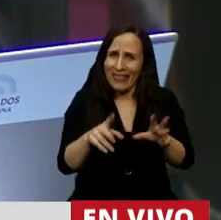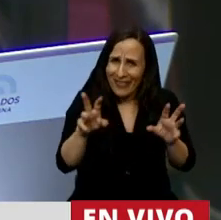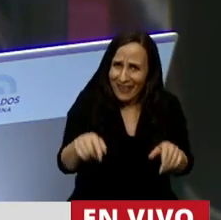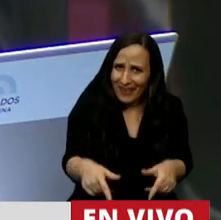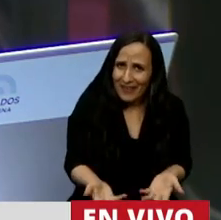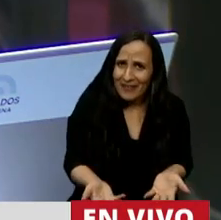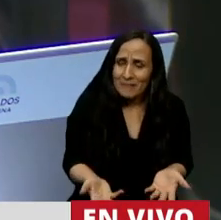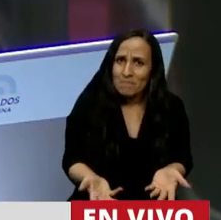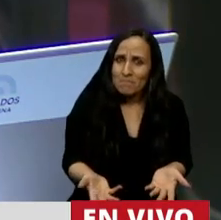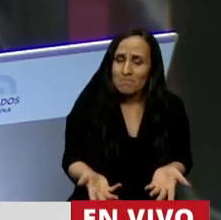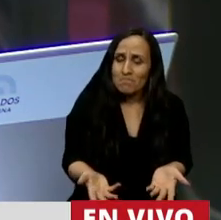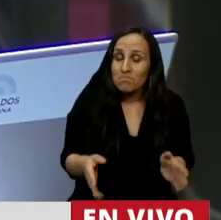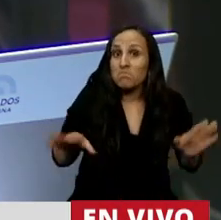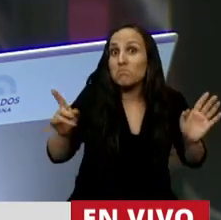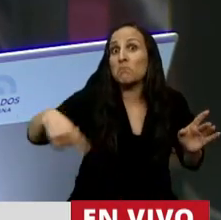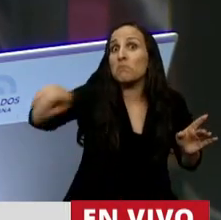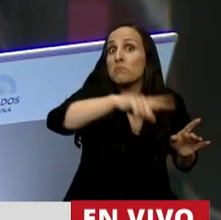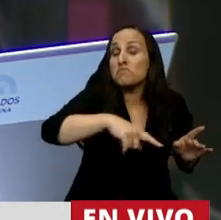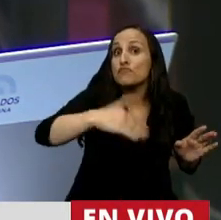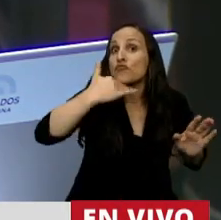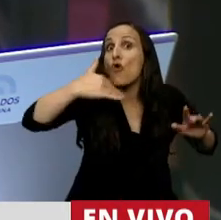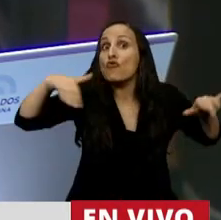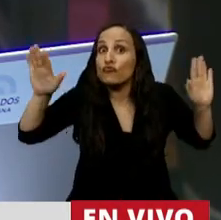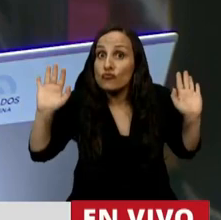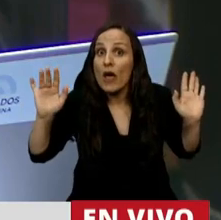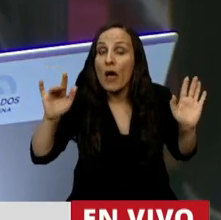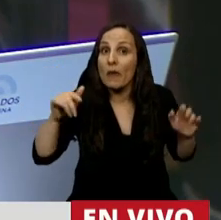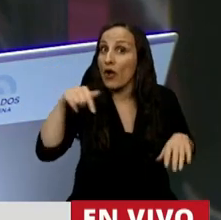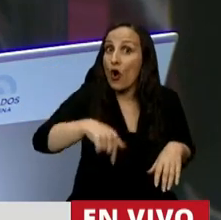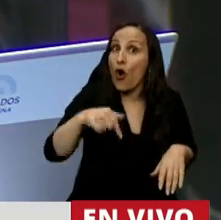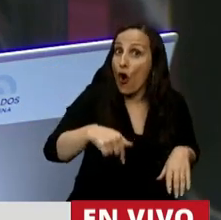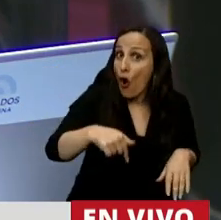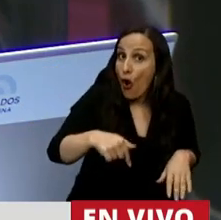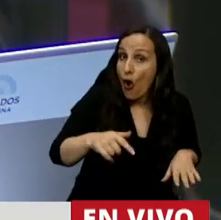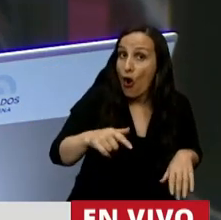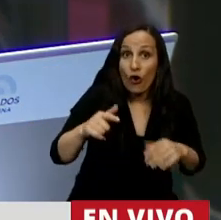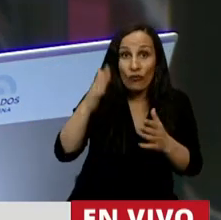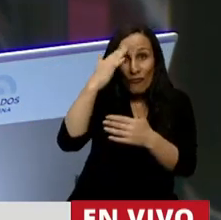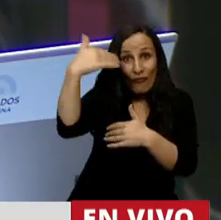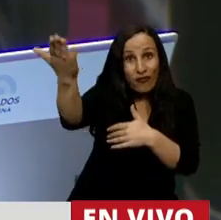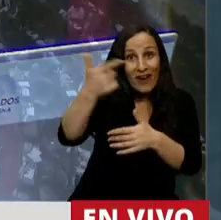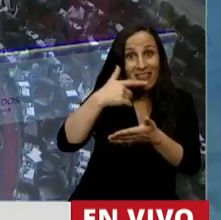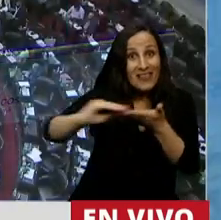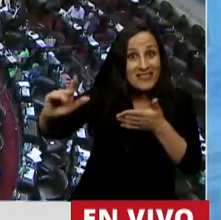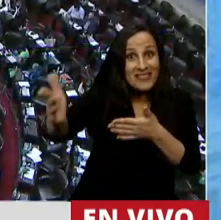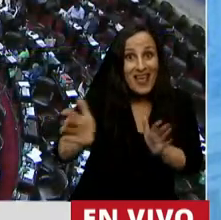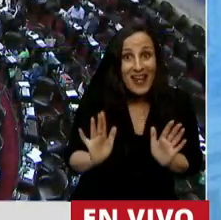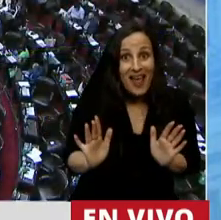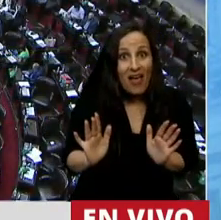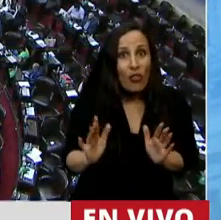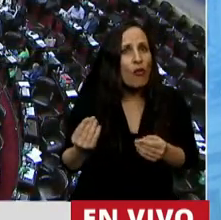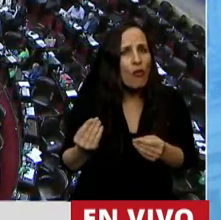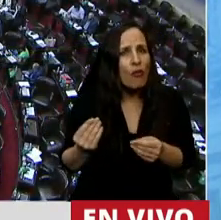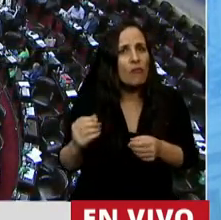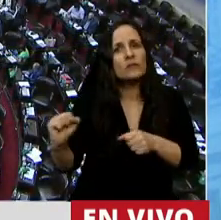Mientras tanto, por si alguno no sabía o no se enteró, en el día de hoy, acá enfrente en el Senado se estuvo